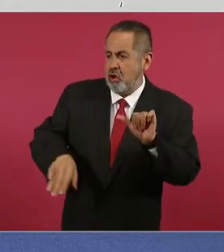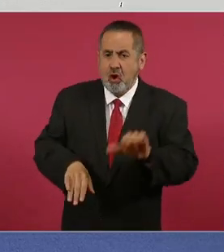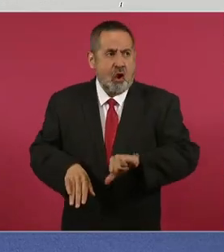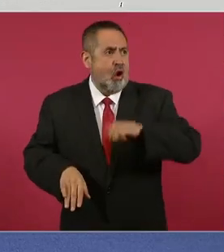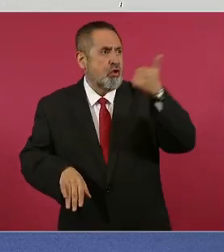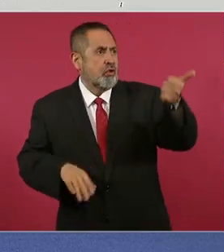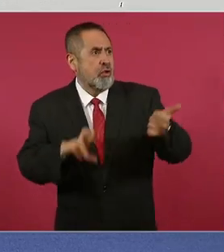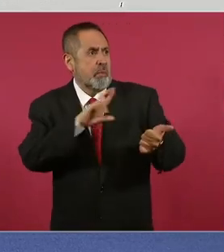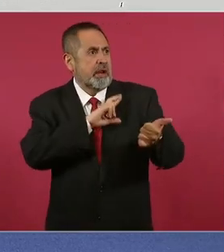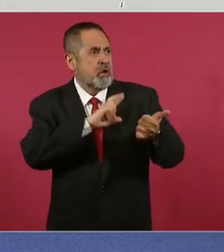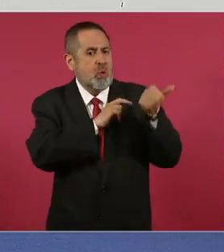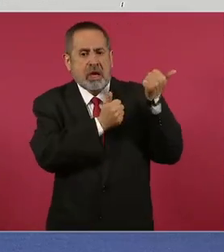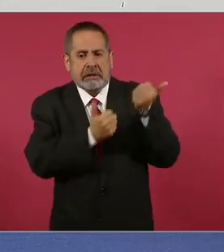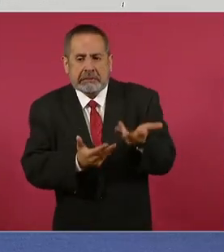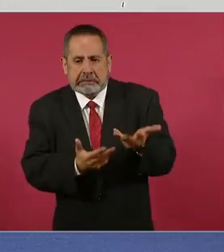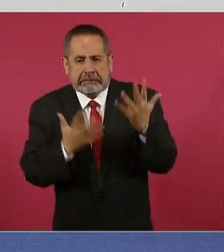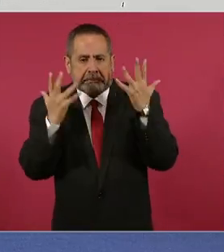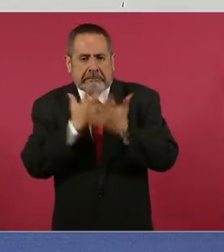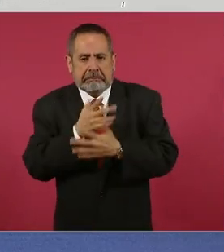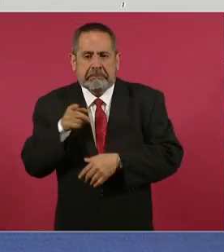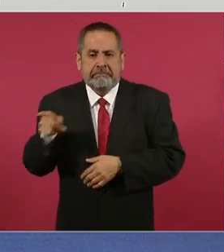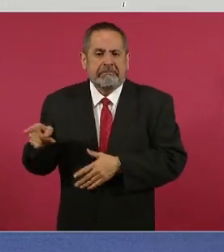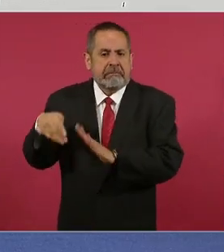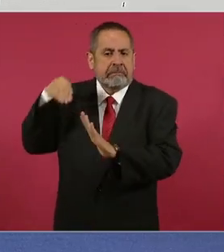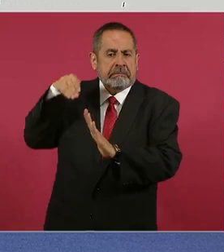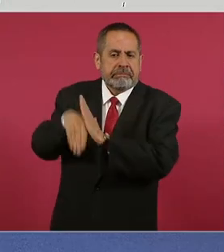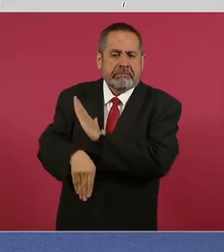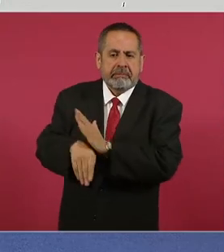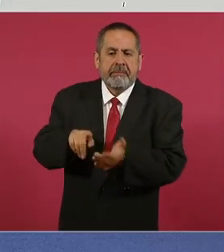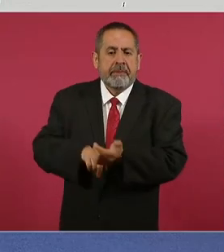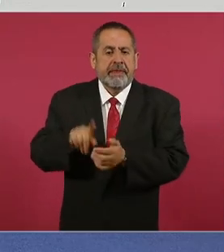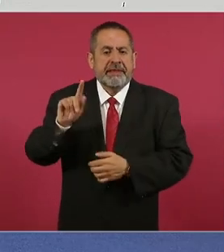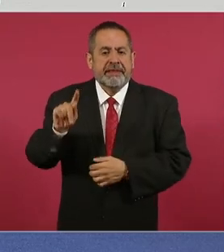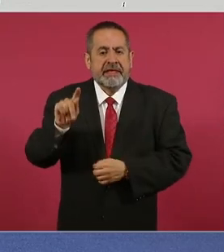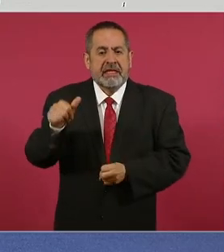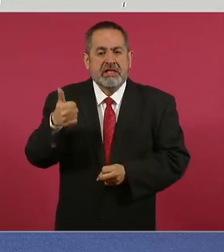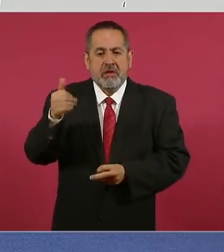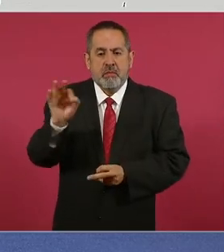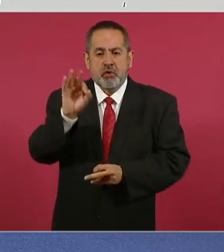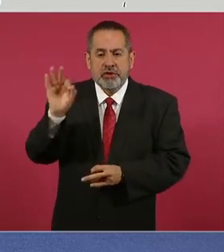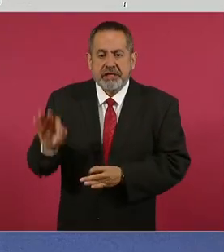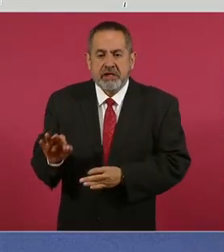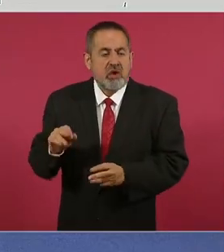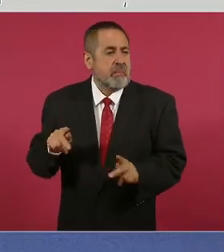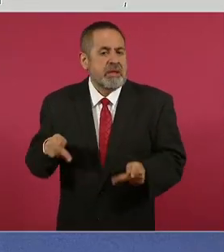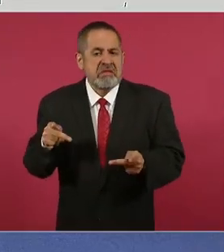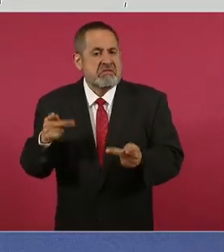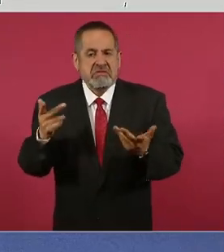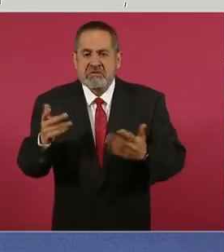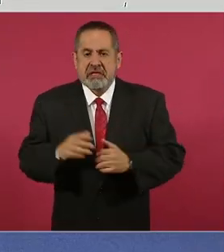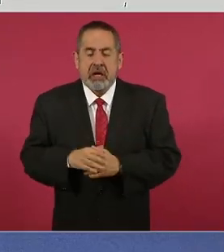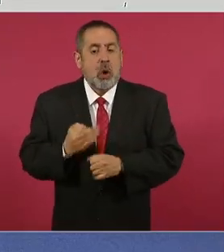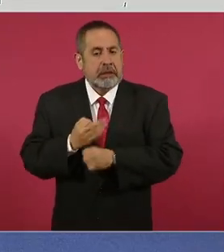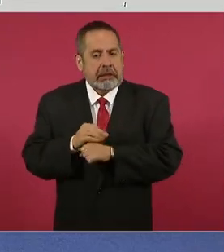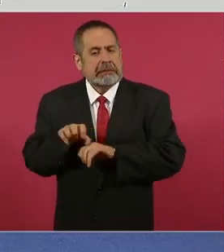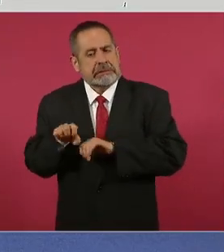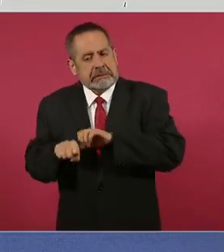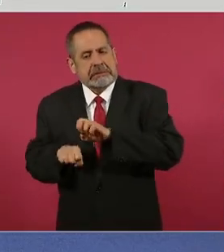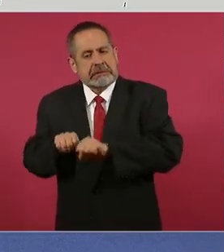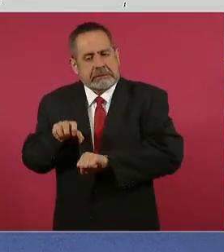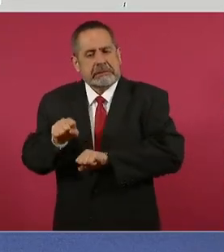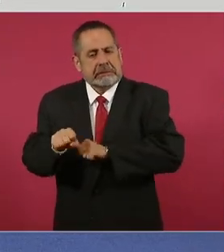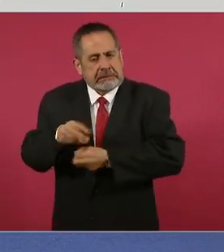privados, Pemex cayó hasta el 76% del mercado. Hemos estado recuperando este